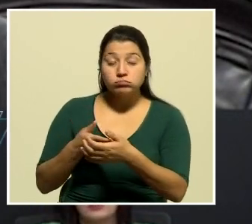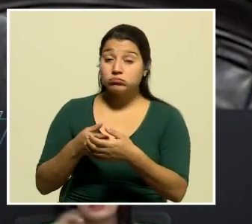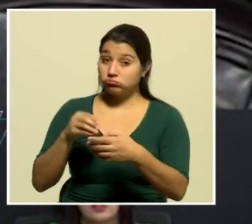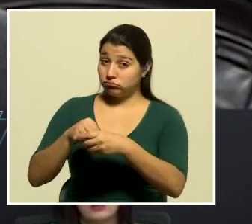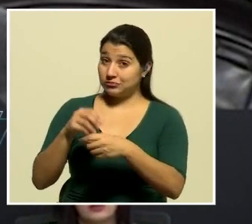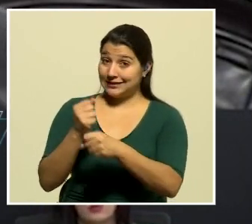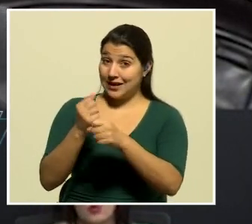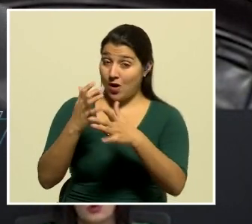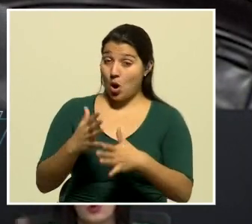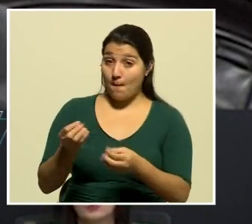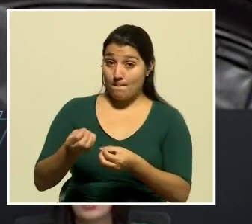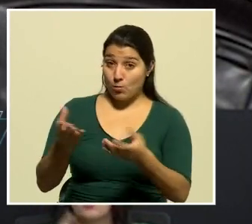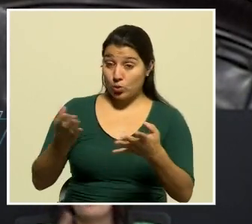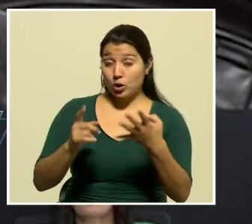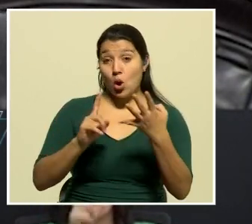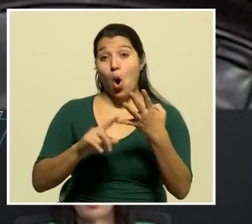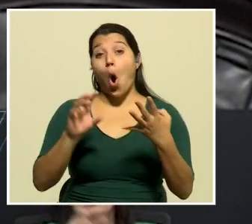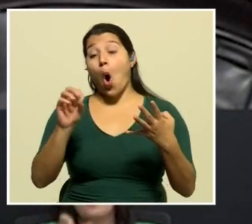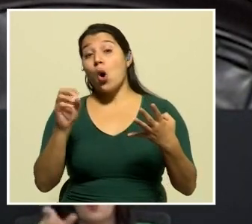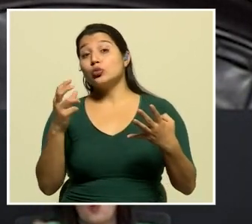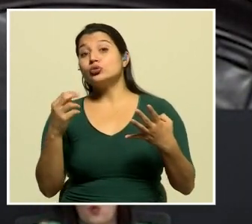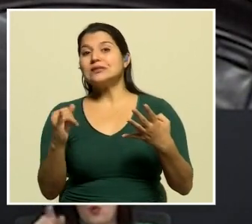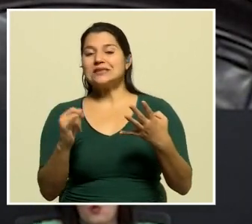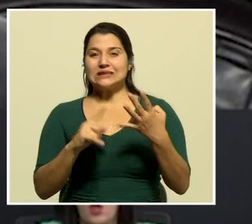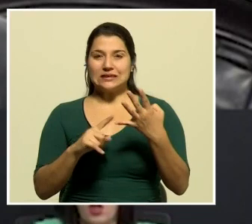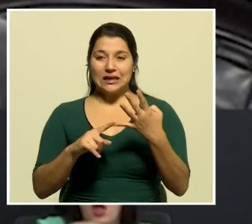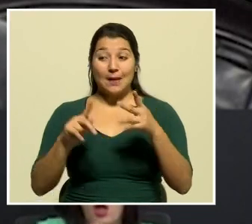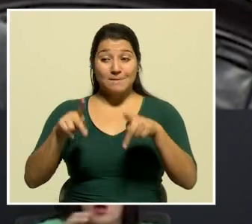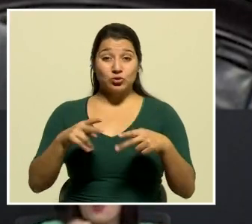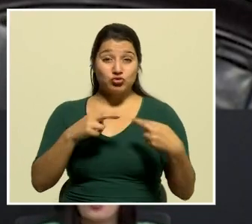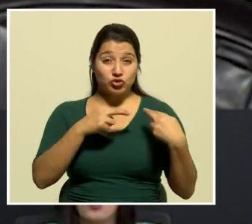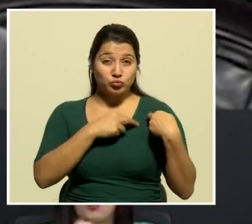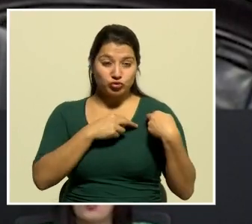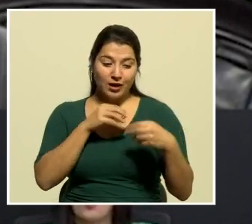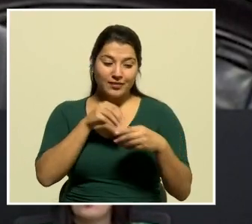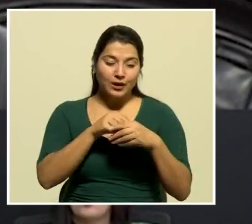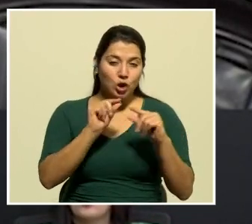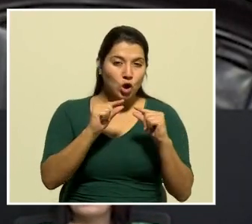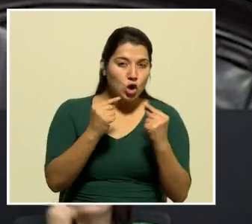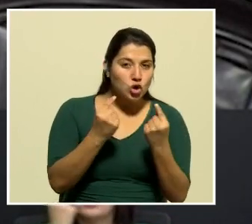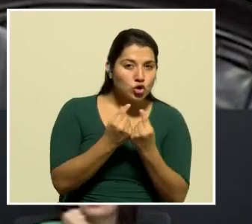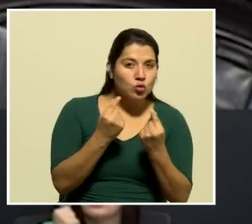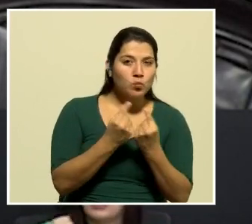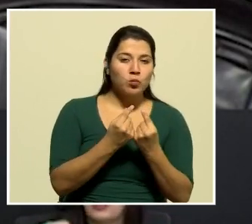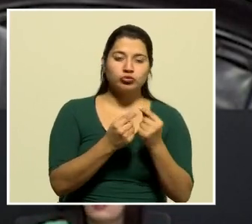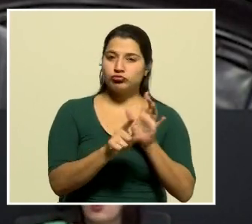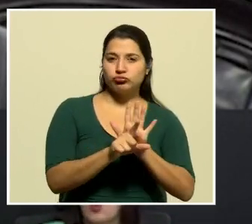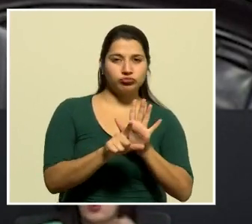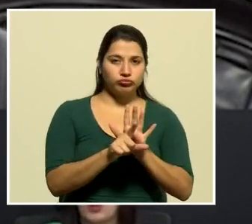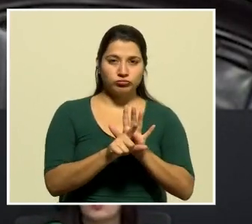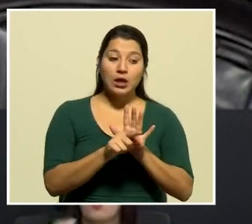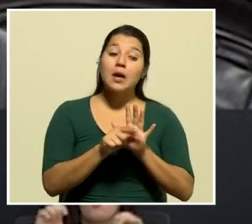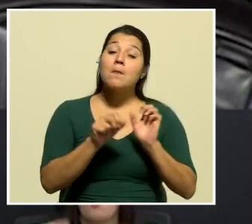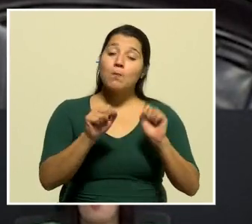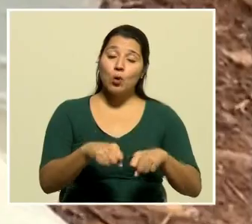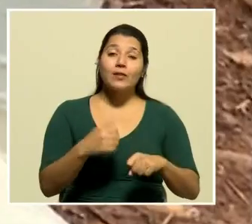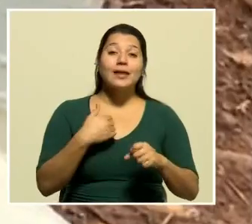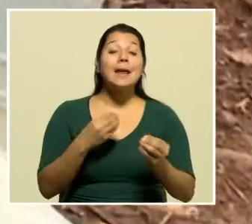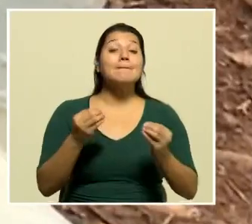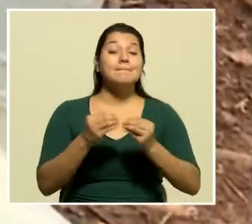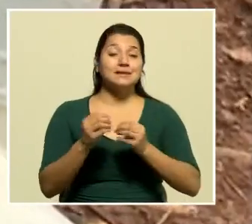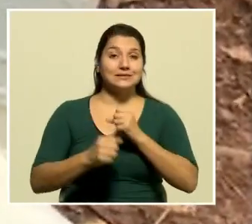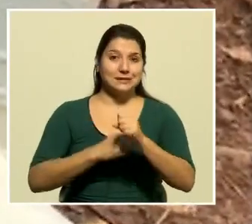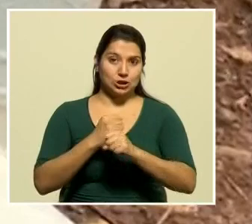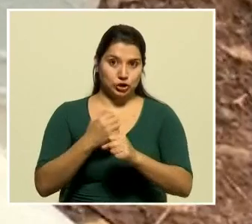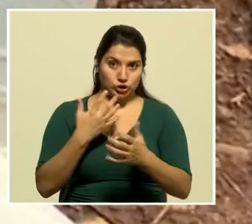también cuando los autores pertenezcan a bandas de crimen organizado que pueda también generar una sanción superior.